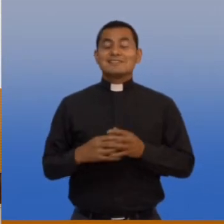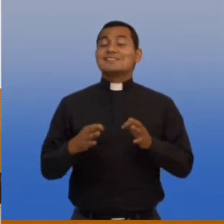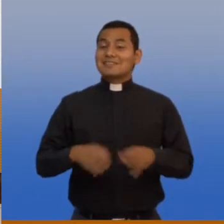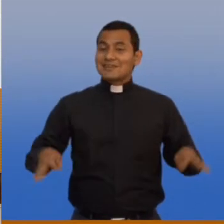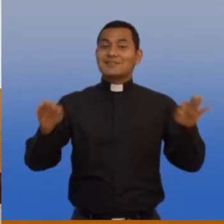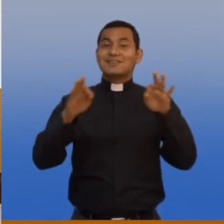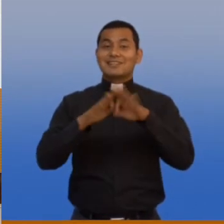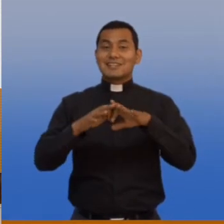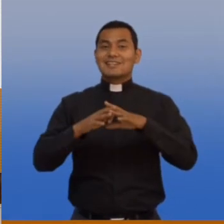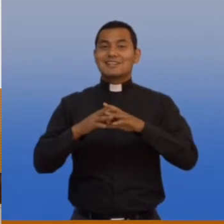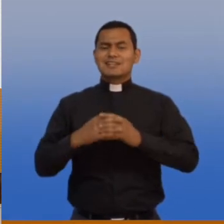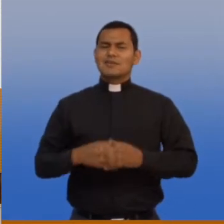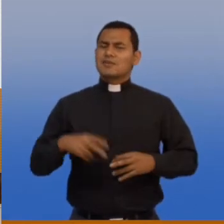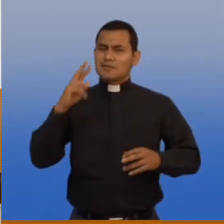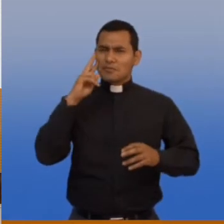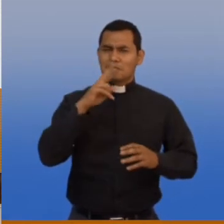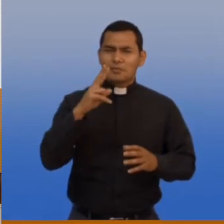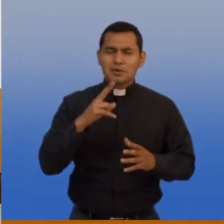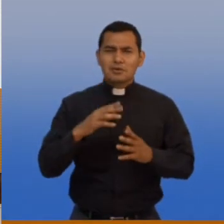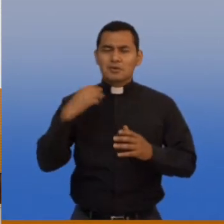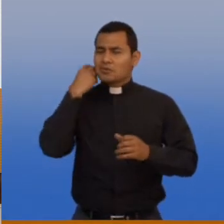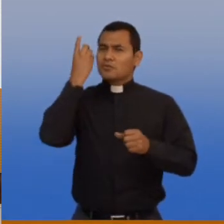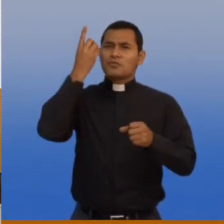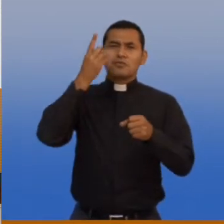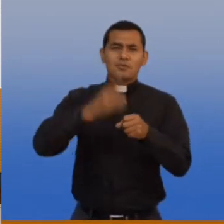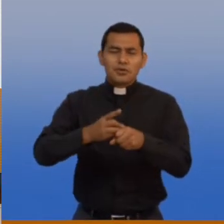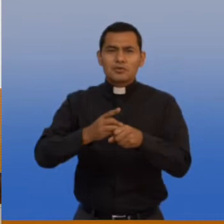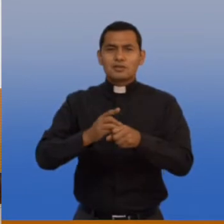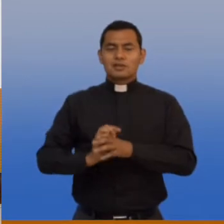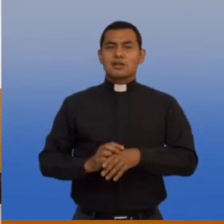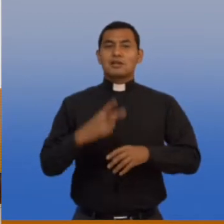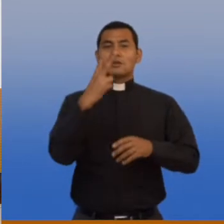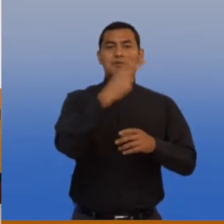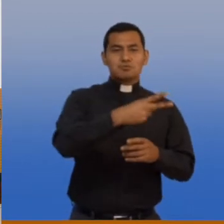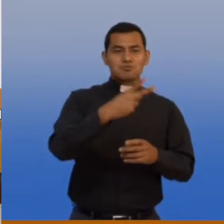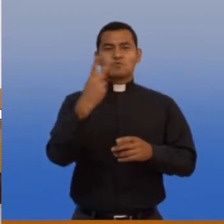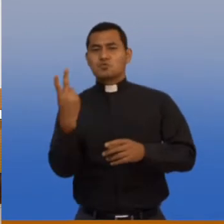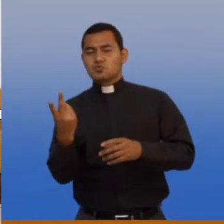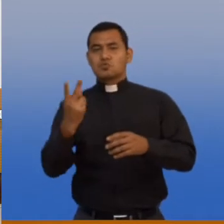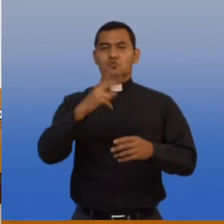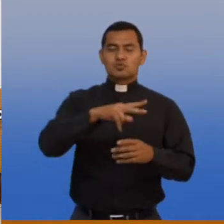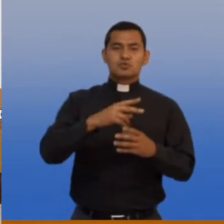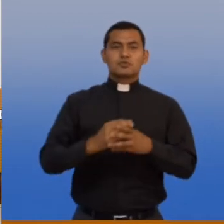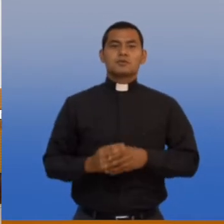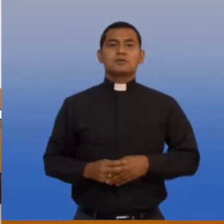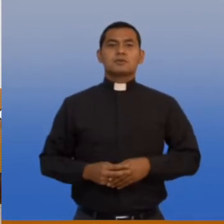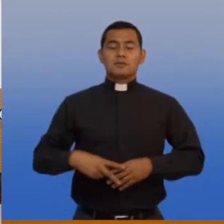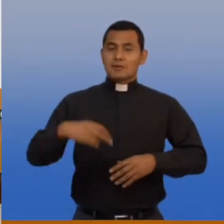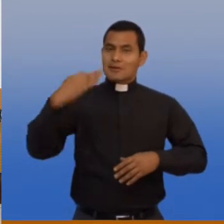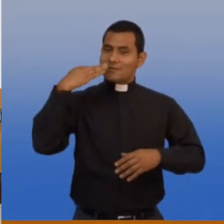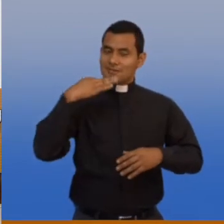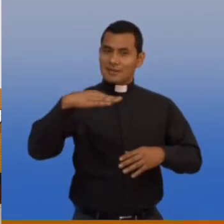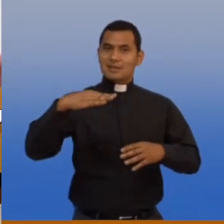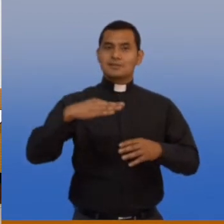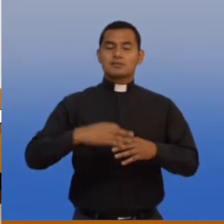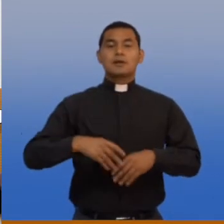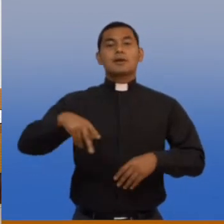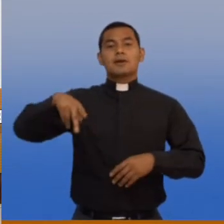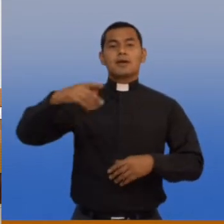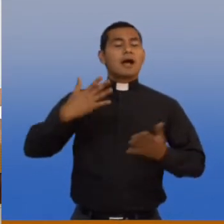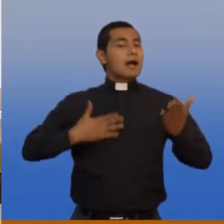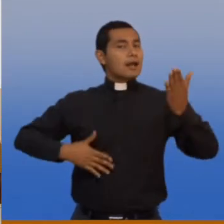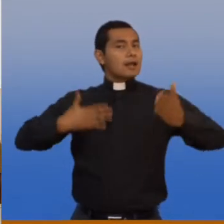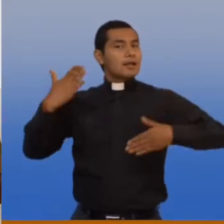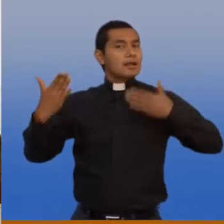falta es que tengamos esa voluntad de combinar los tiempos para descansar, para convivir, para salir de